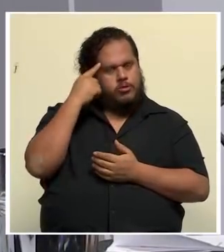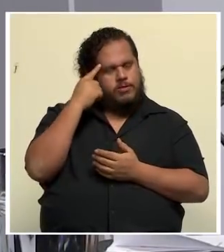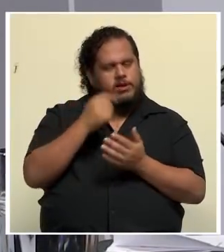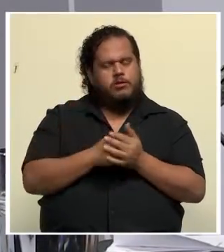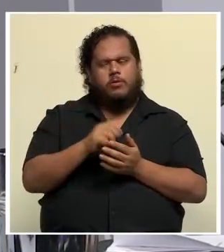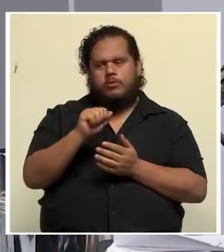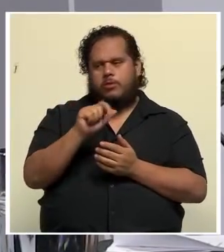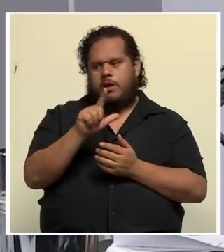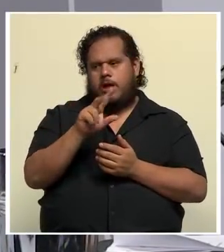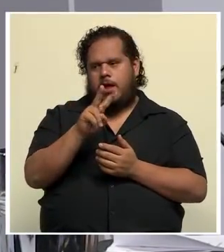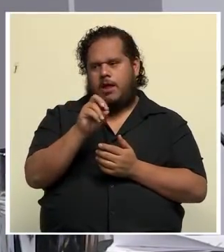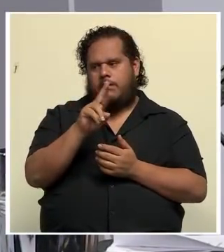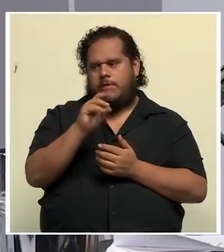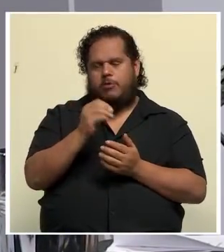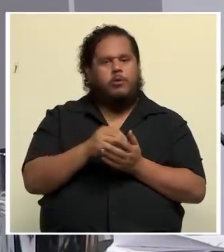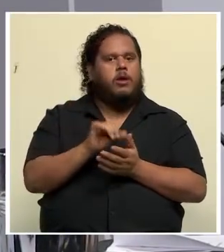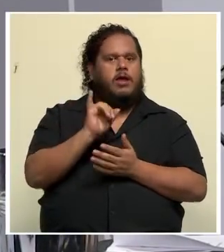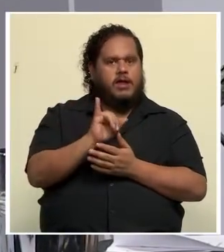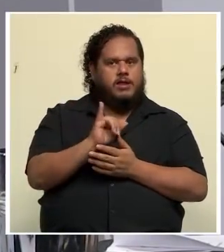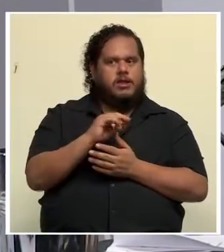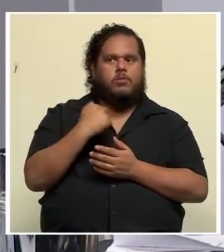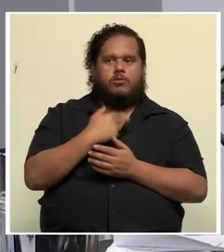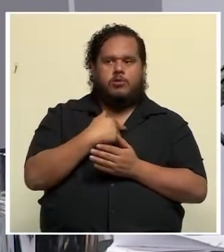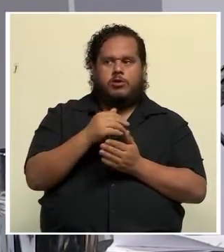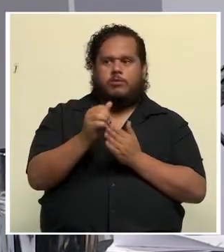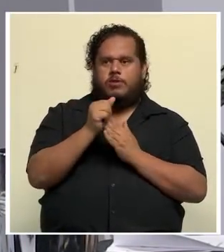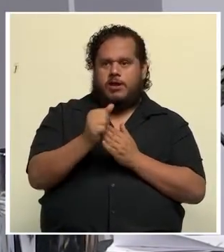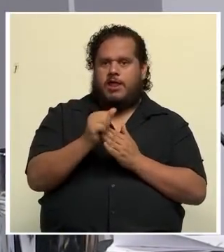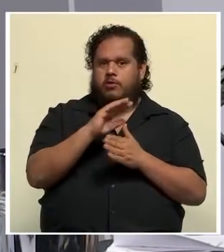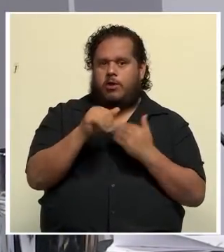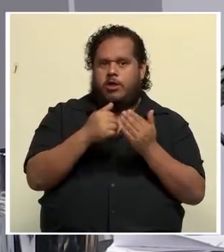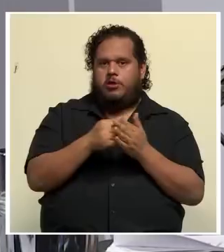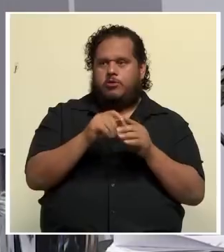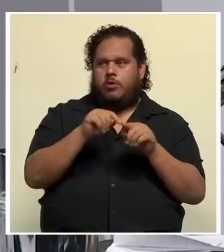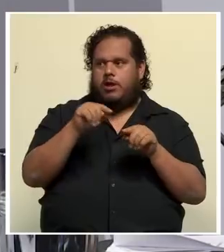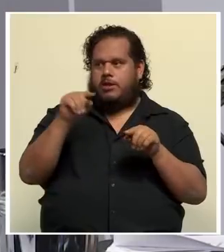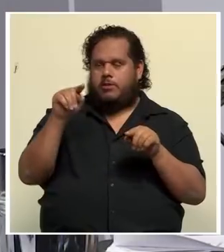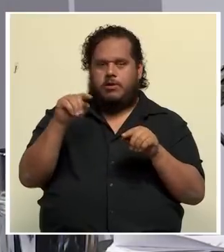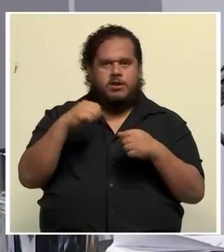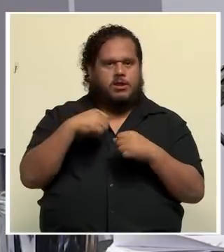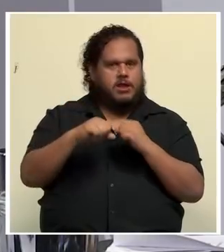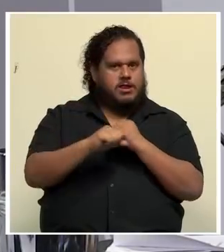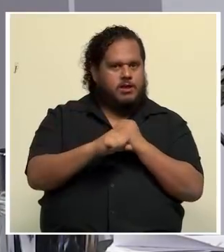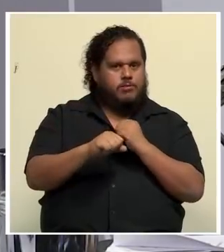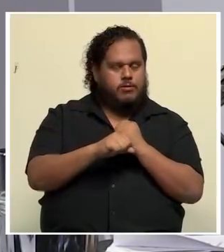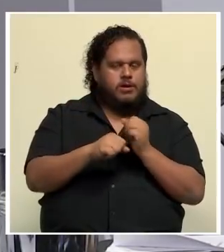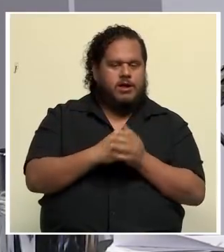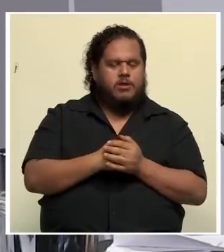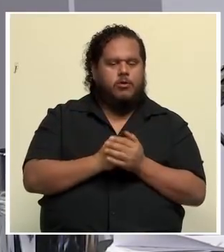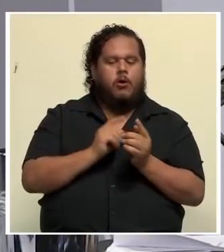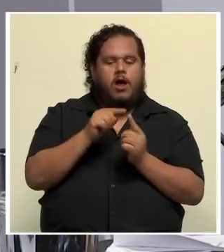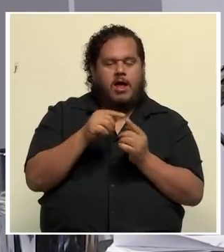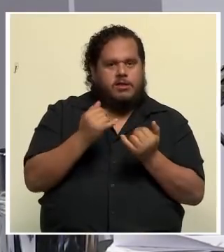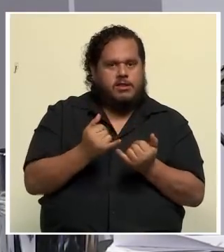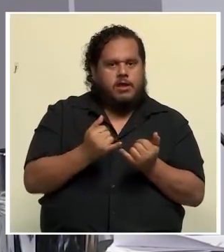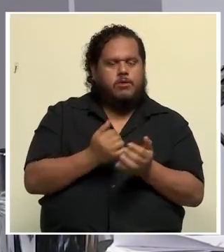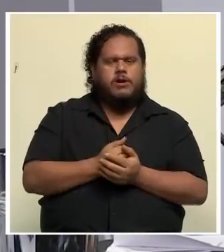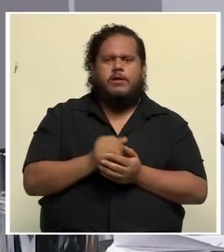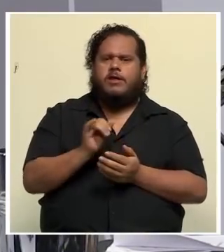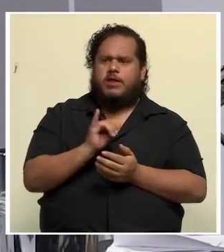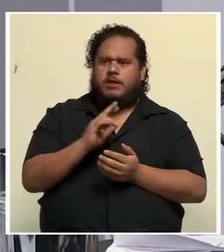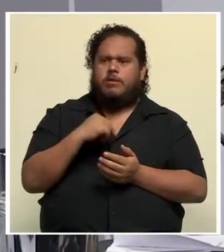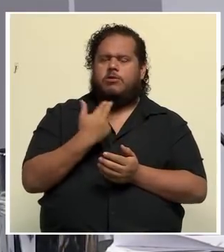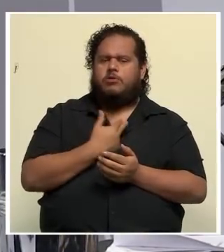Álvaro, que así como hemos venido liderando en todas las encuestas que se han publicado hasta el momento, también